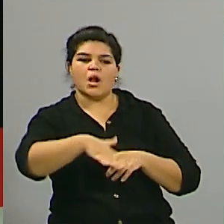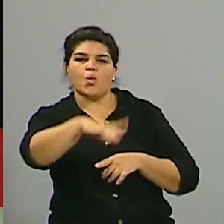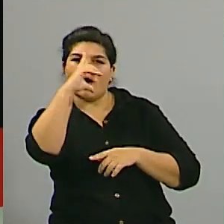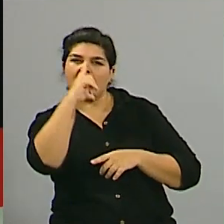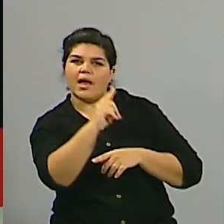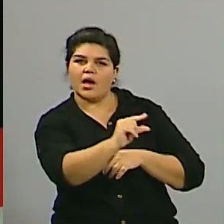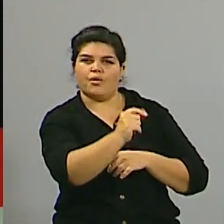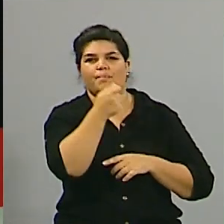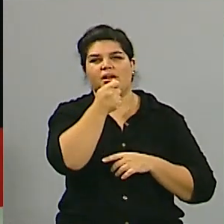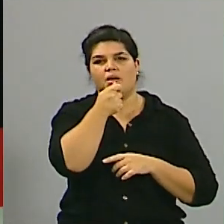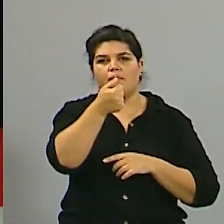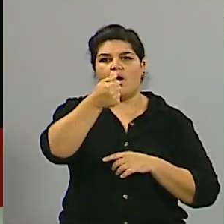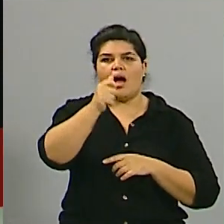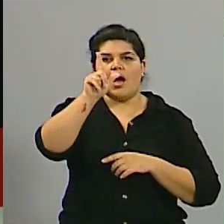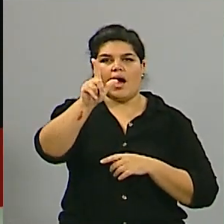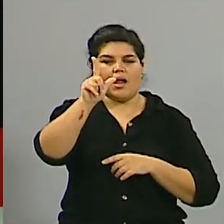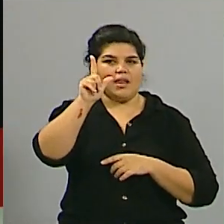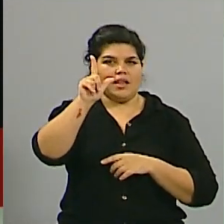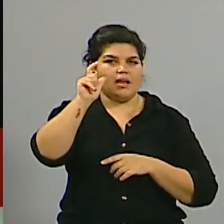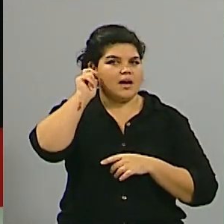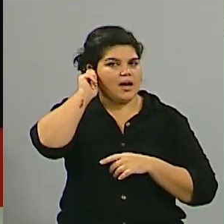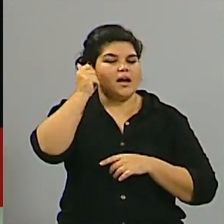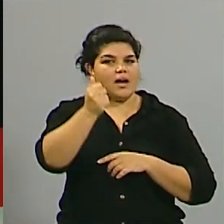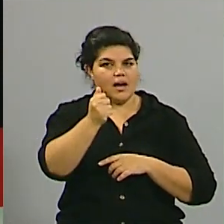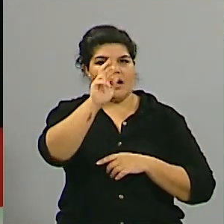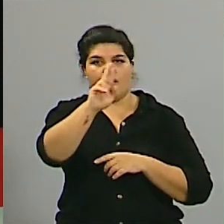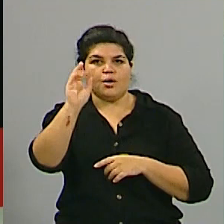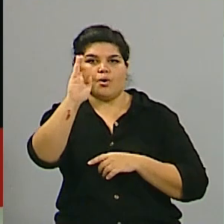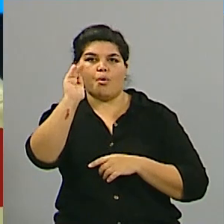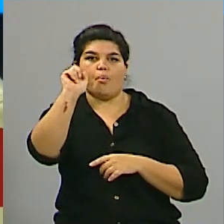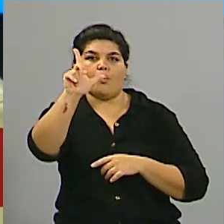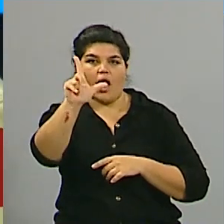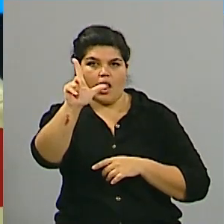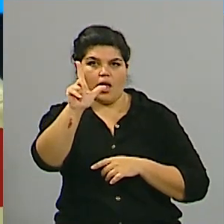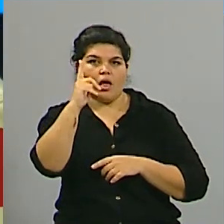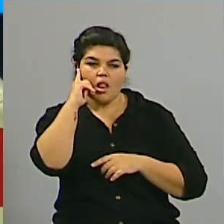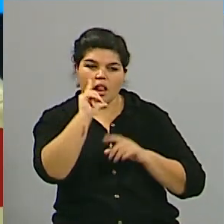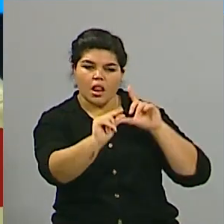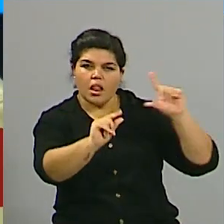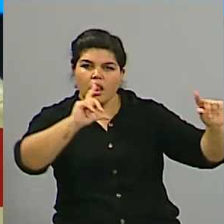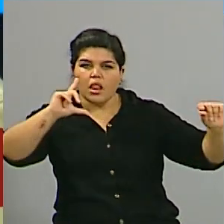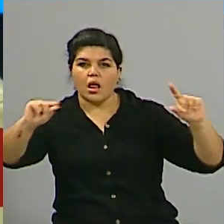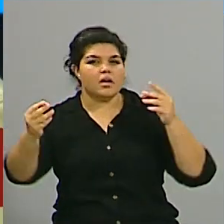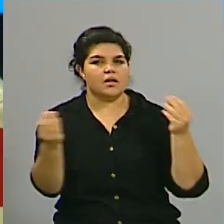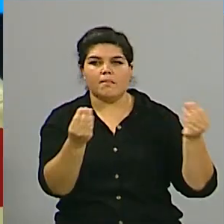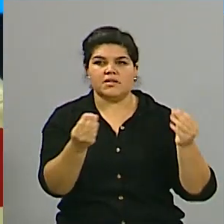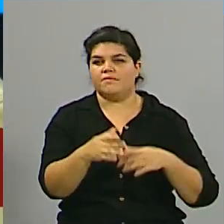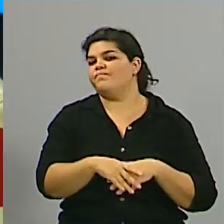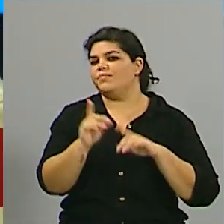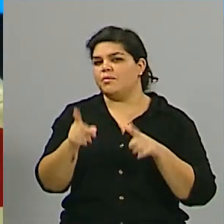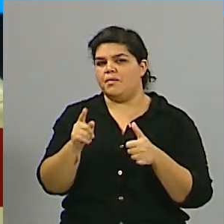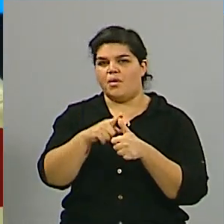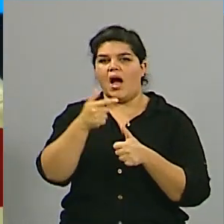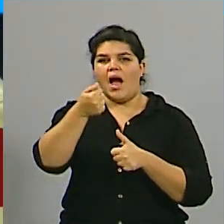que tienen en esos distritos que están más alejados y que también tienen ruralidad ahí en el departamento? Son los mismos, Algarrobal, Borbollón